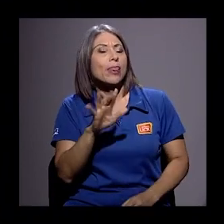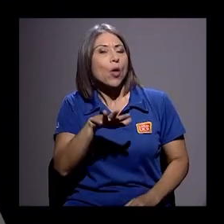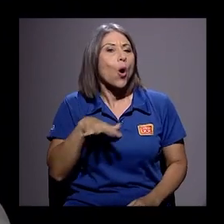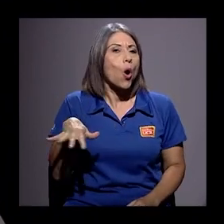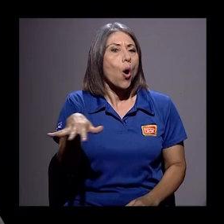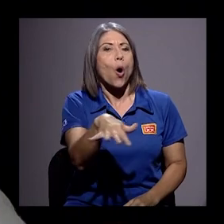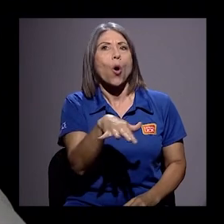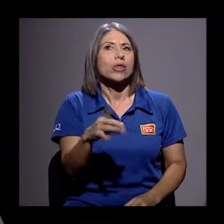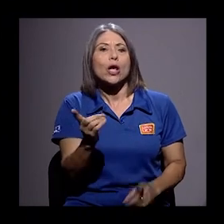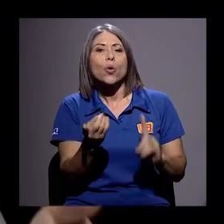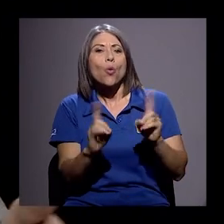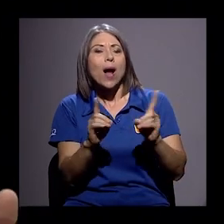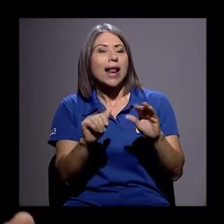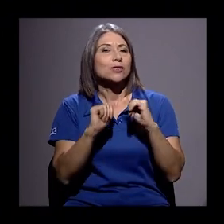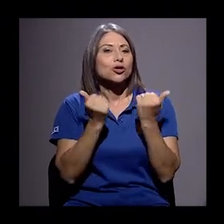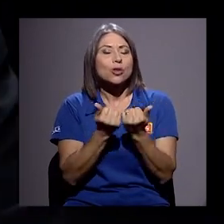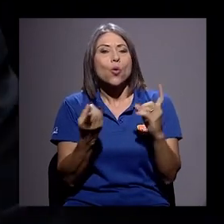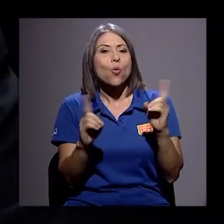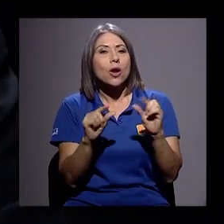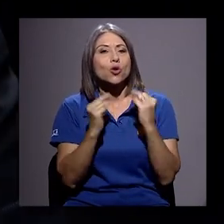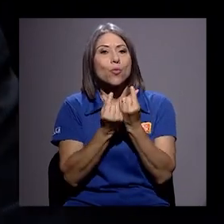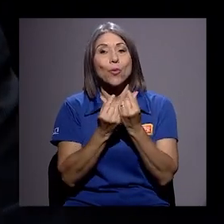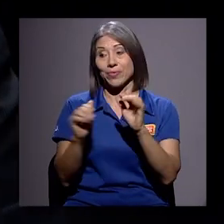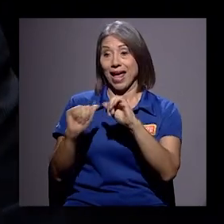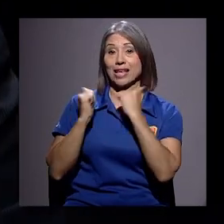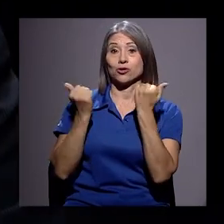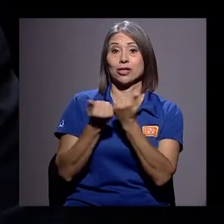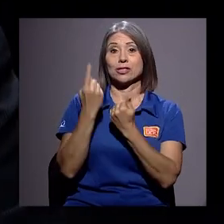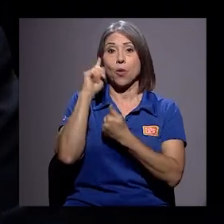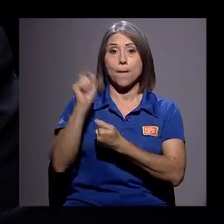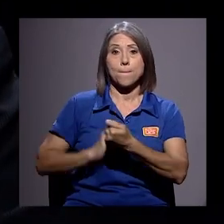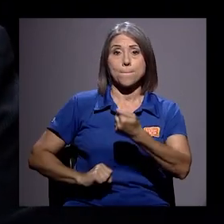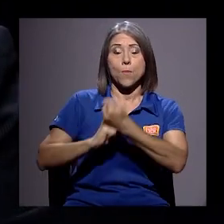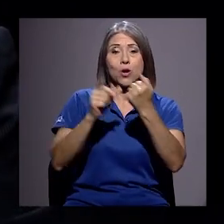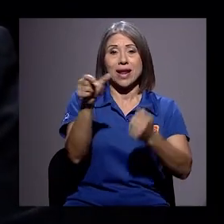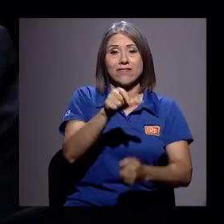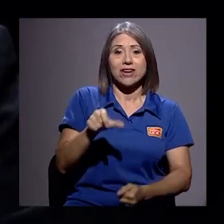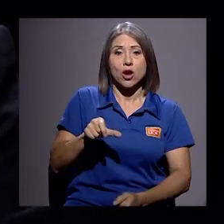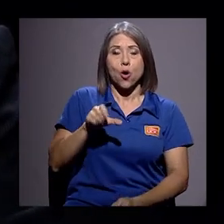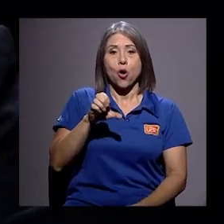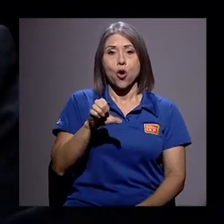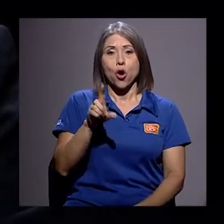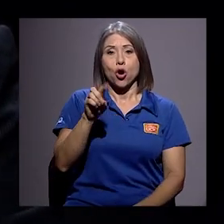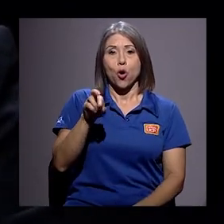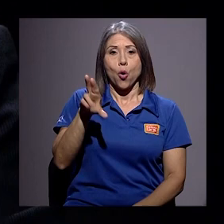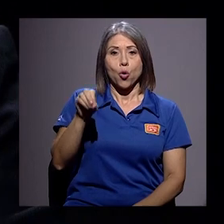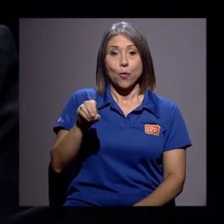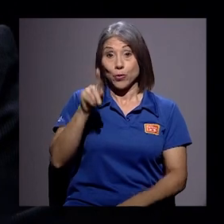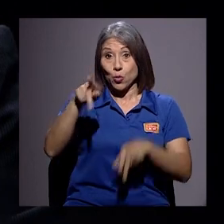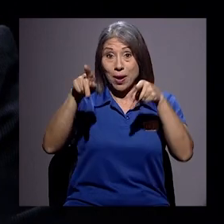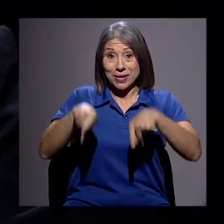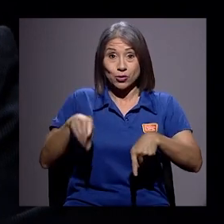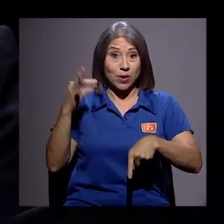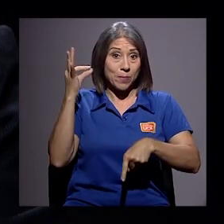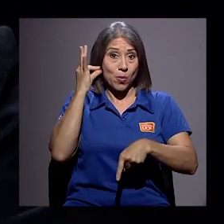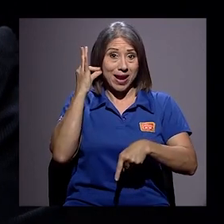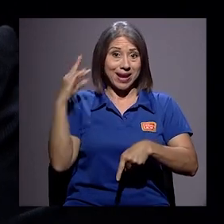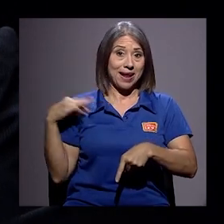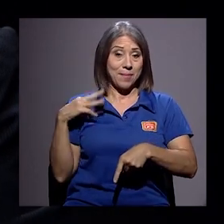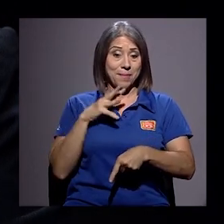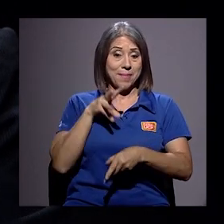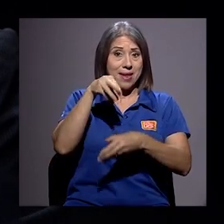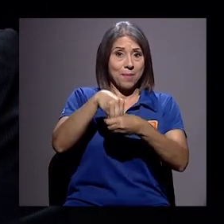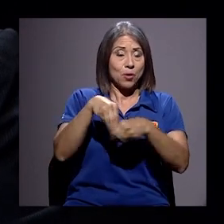asociación de tal grupo bueno la asociación por el río cloro por ejemplo una una persona una mujer miembro de